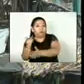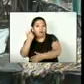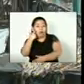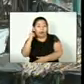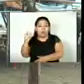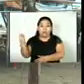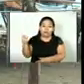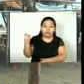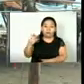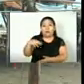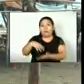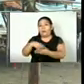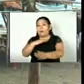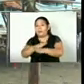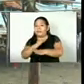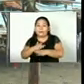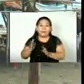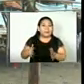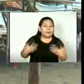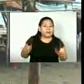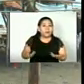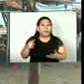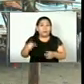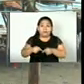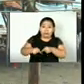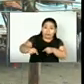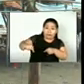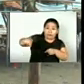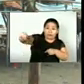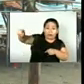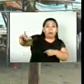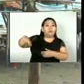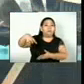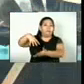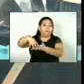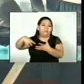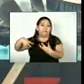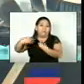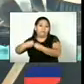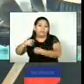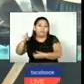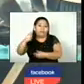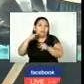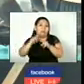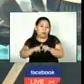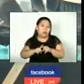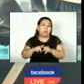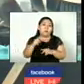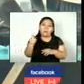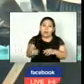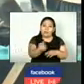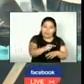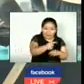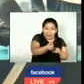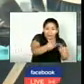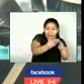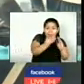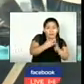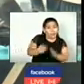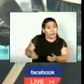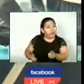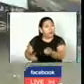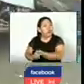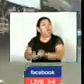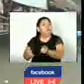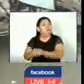protección civil no fue nada fácil por la lejanía de los cuerpos de socorro pero aún así los lugareños hicieron todo lo